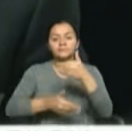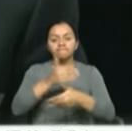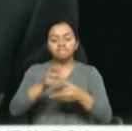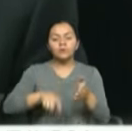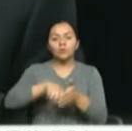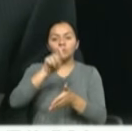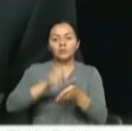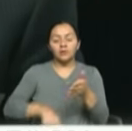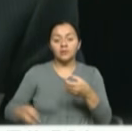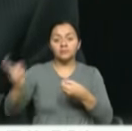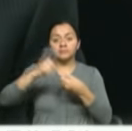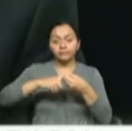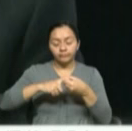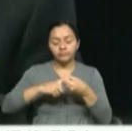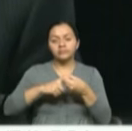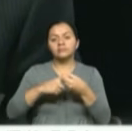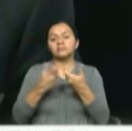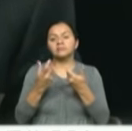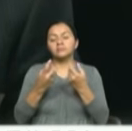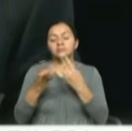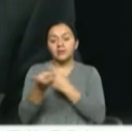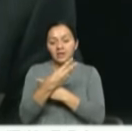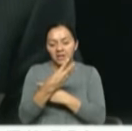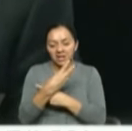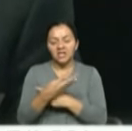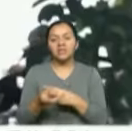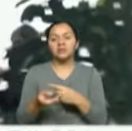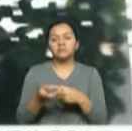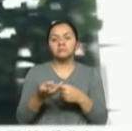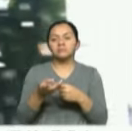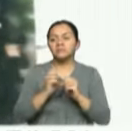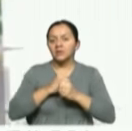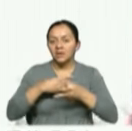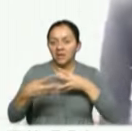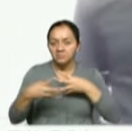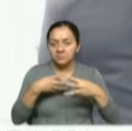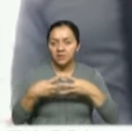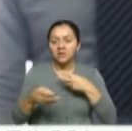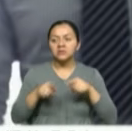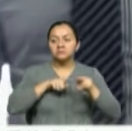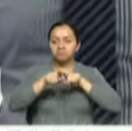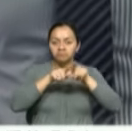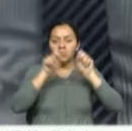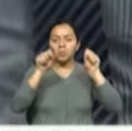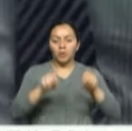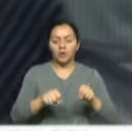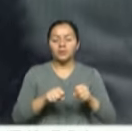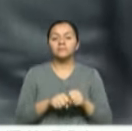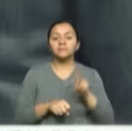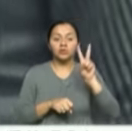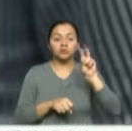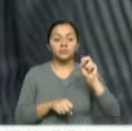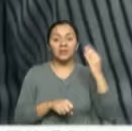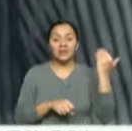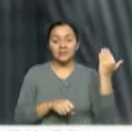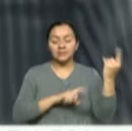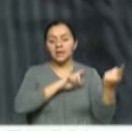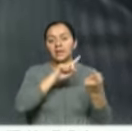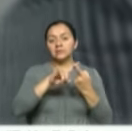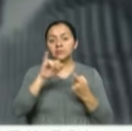contratación electrónicos, transparentes y competitivos. Entre 2015 a julio de 2016, cerca